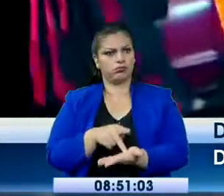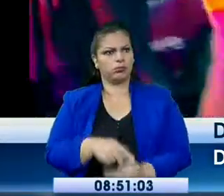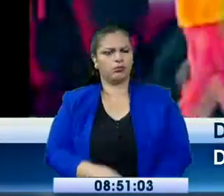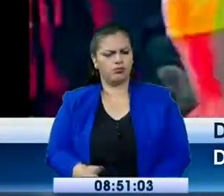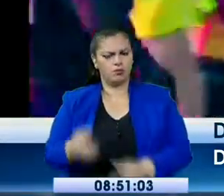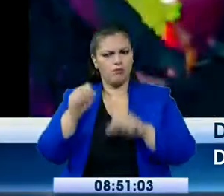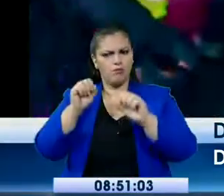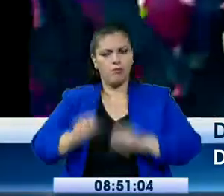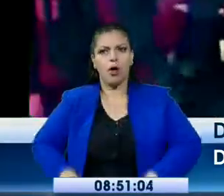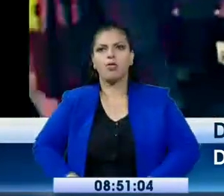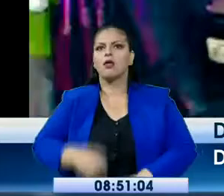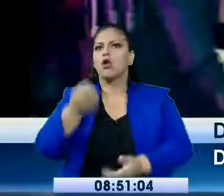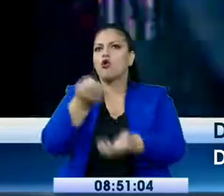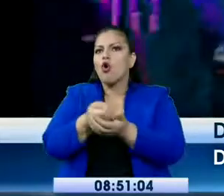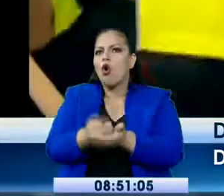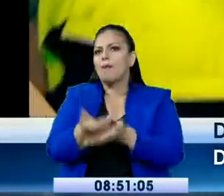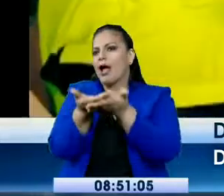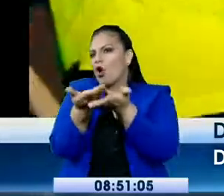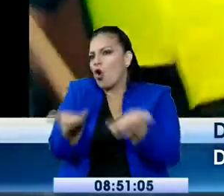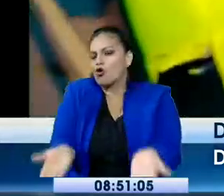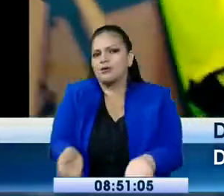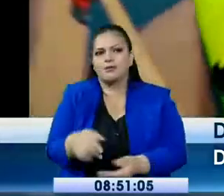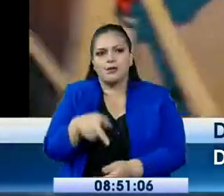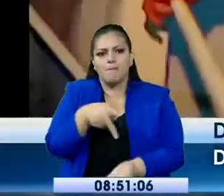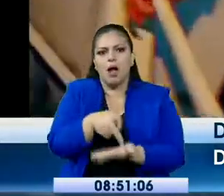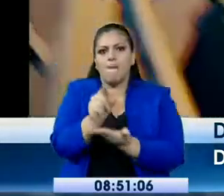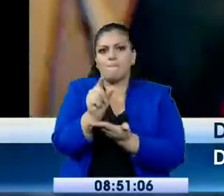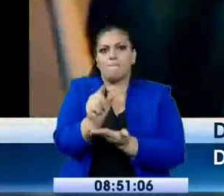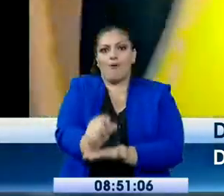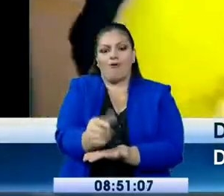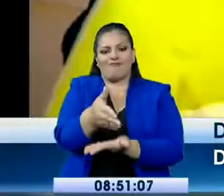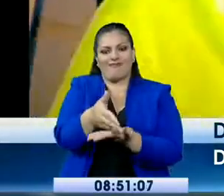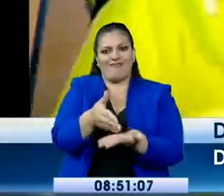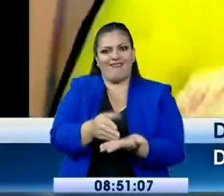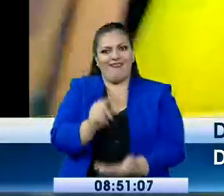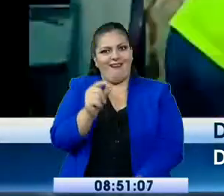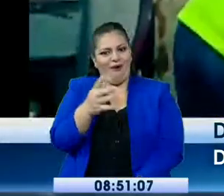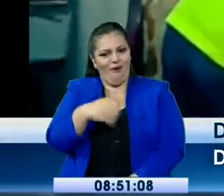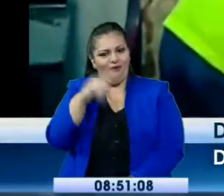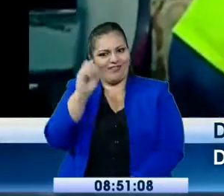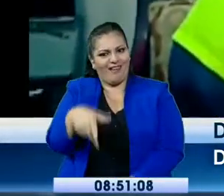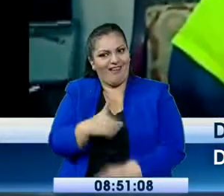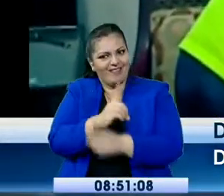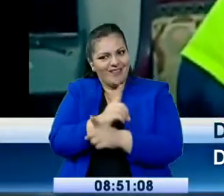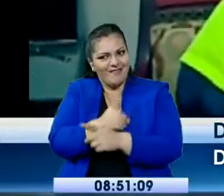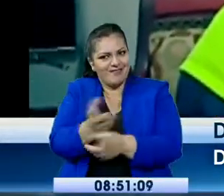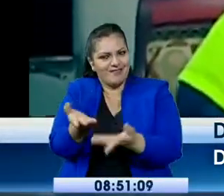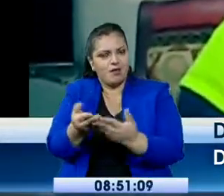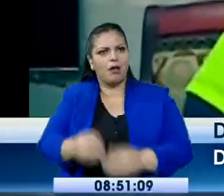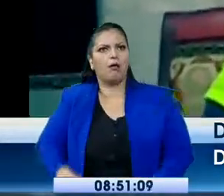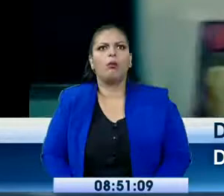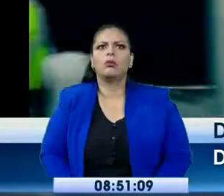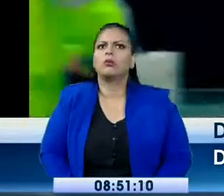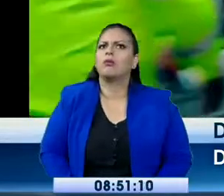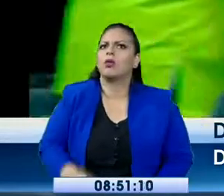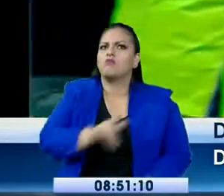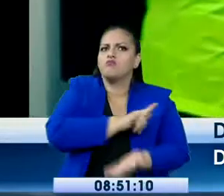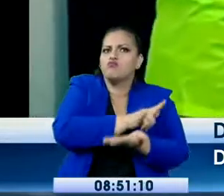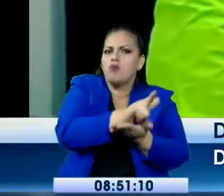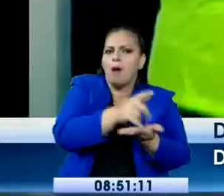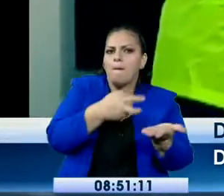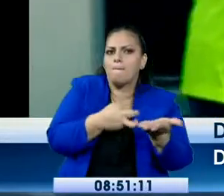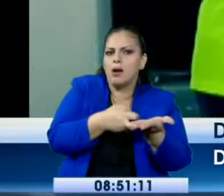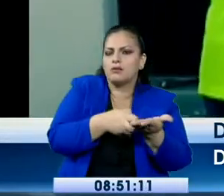vehículos 4x4 y de lujo, también de reducciones de pagos de pasajes aéreos, asimismo intereses en créditos